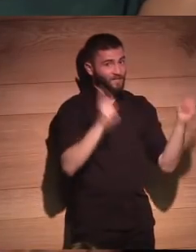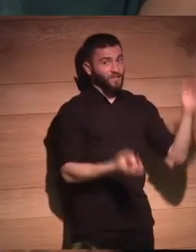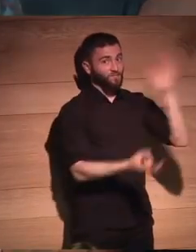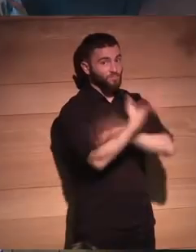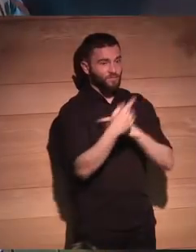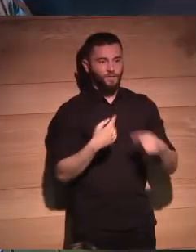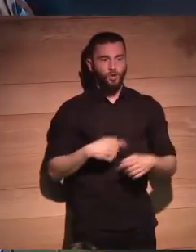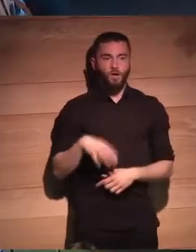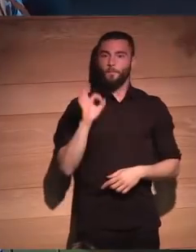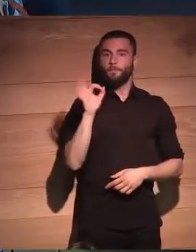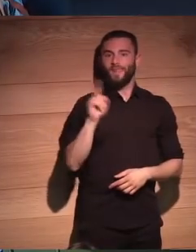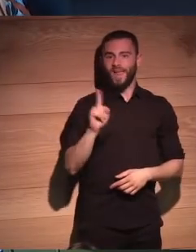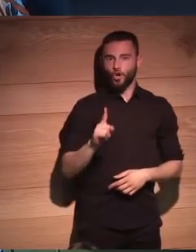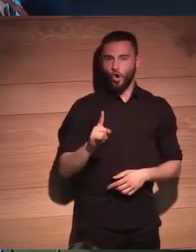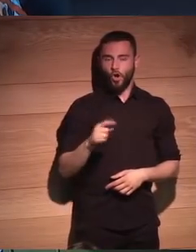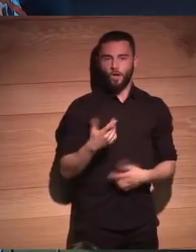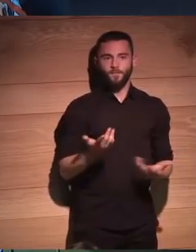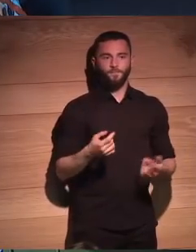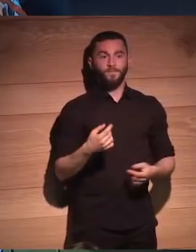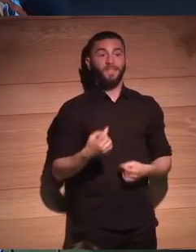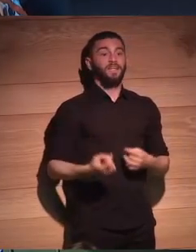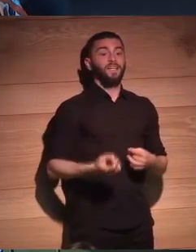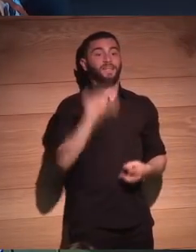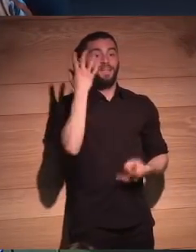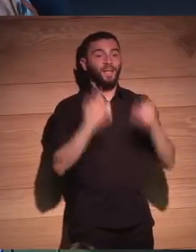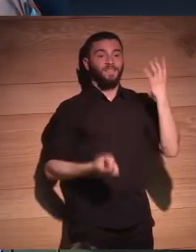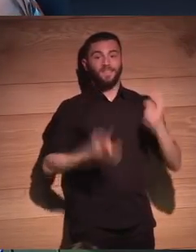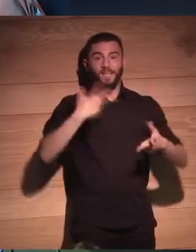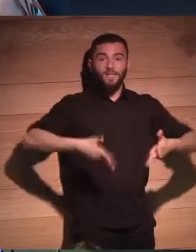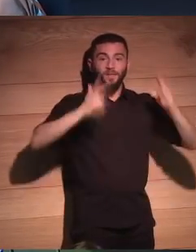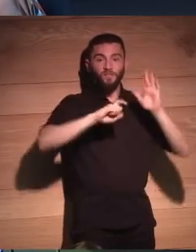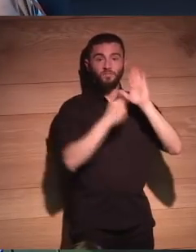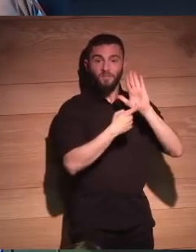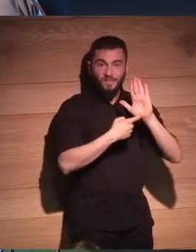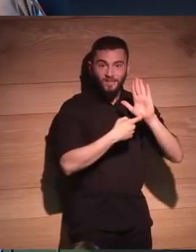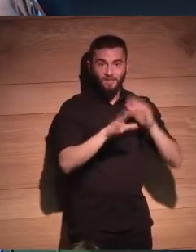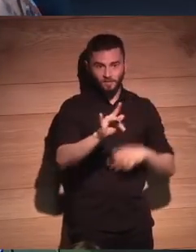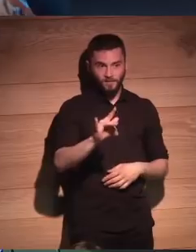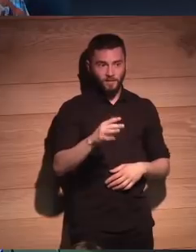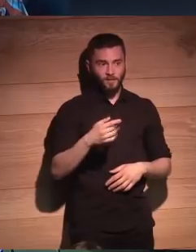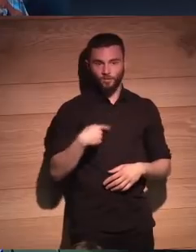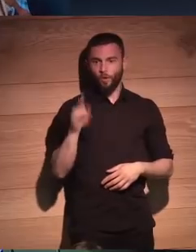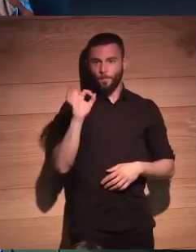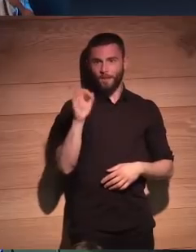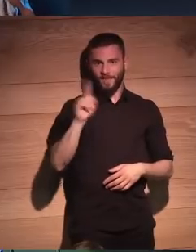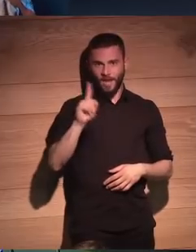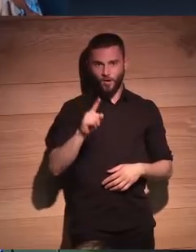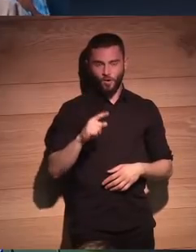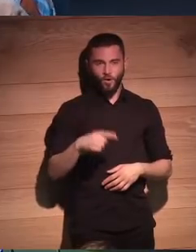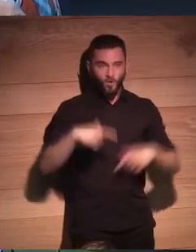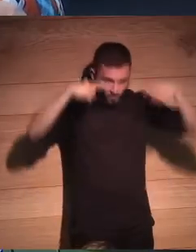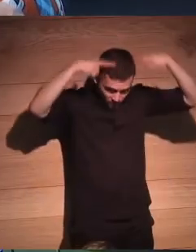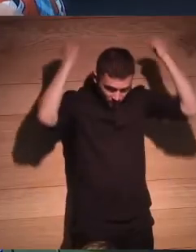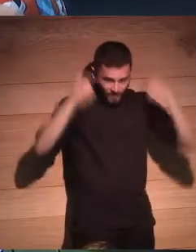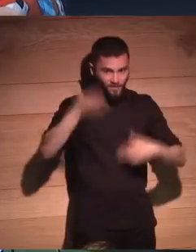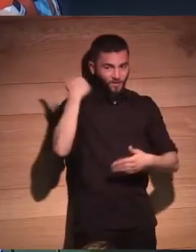verdad. ¿Libertad creativa total o no? Sí. Para mí sí. Sí, pero es que eso no es verdad. Mira, el primer número de Batman contra el